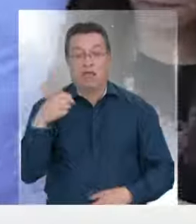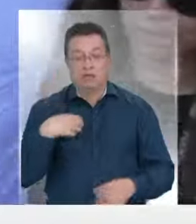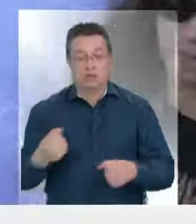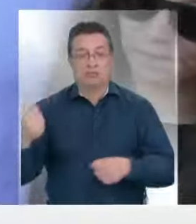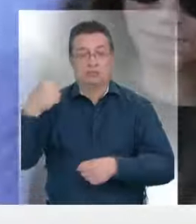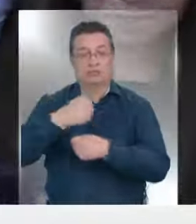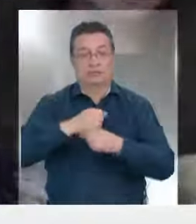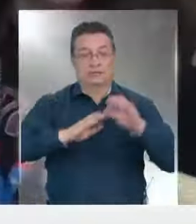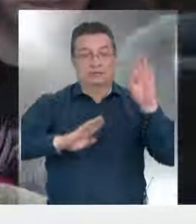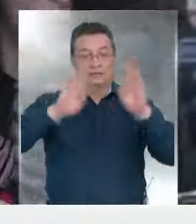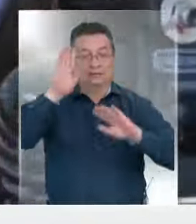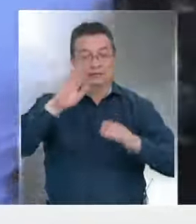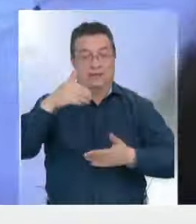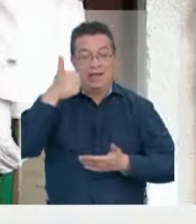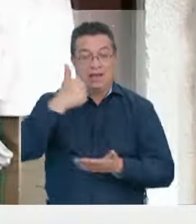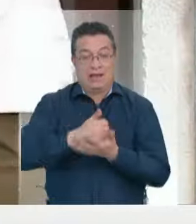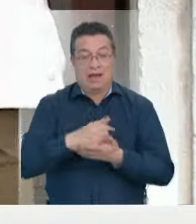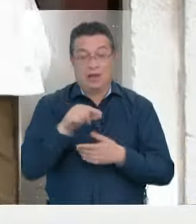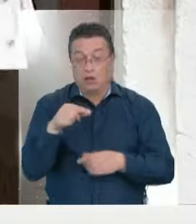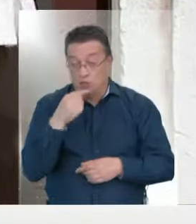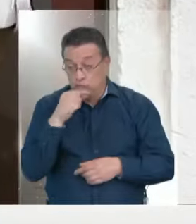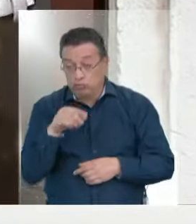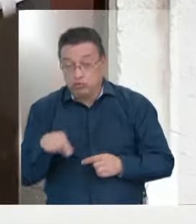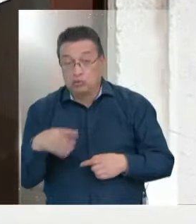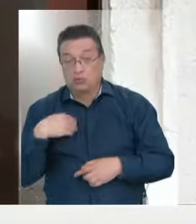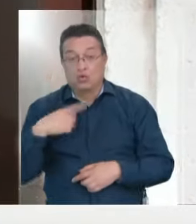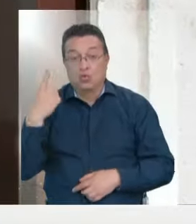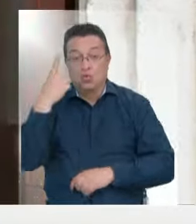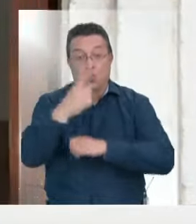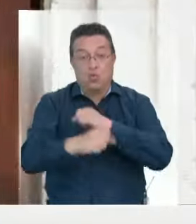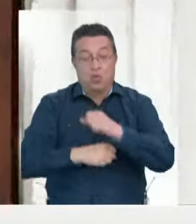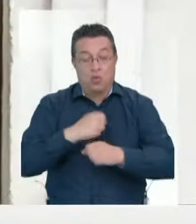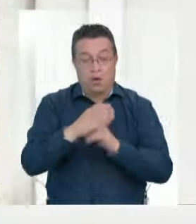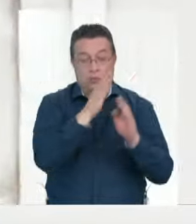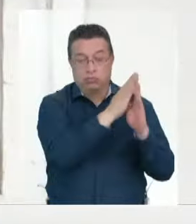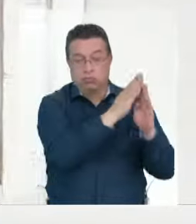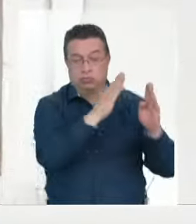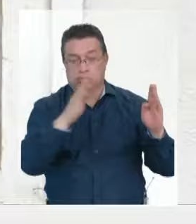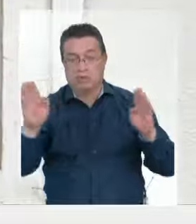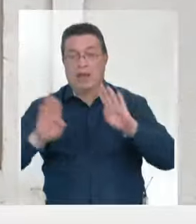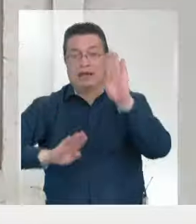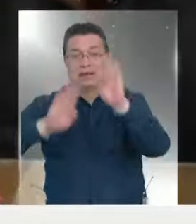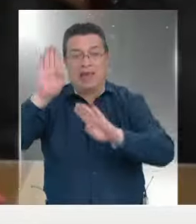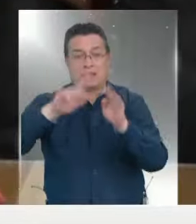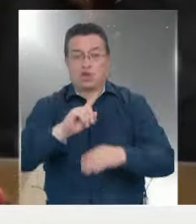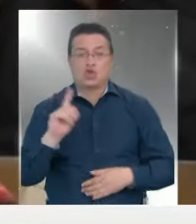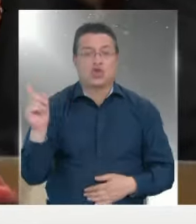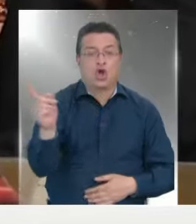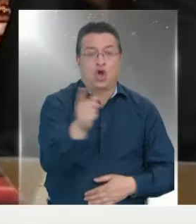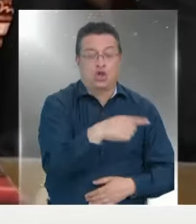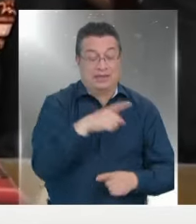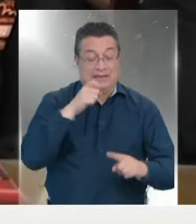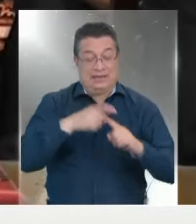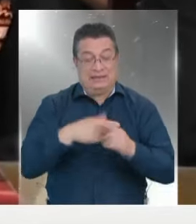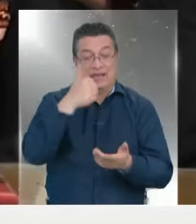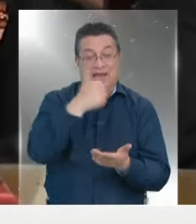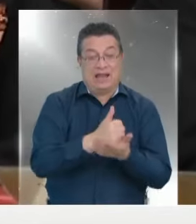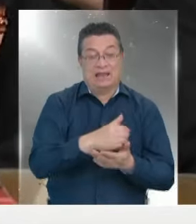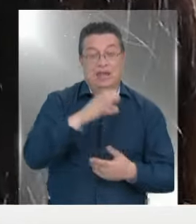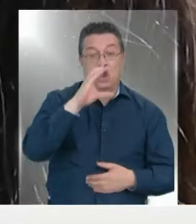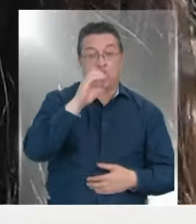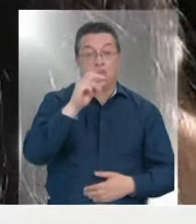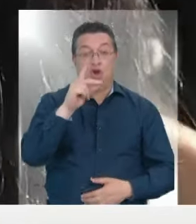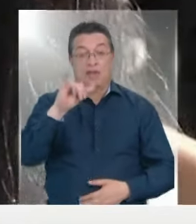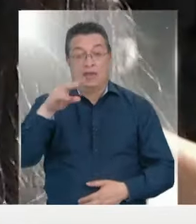la alcaldía hasta el cierre de esta nota, durante casi todo el año electoral, el resto de los candidatos, incluso el ahora exalcalde Germán